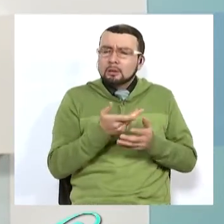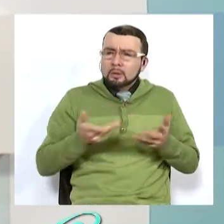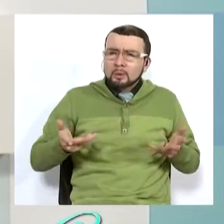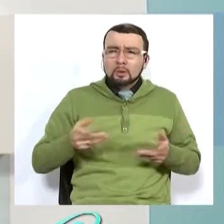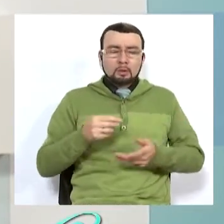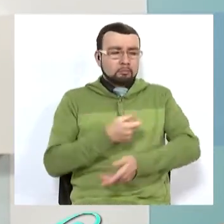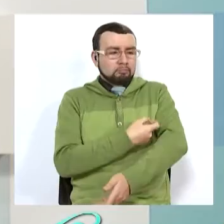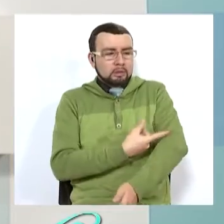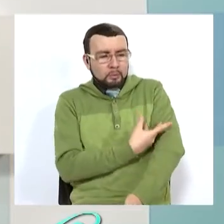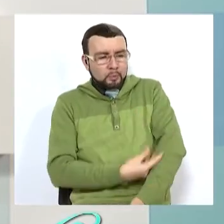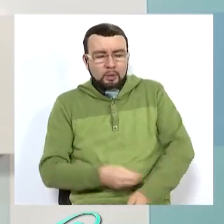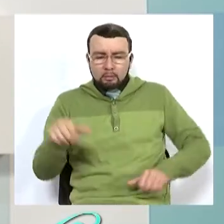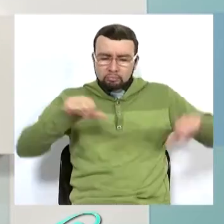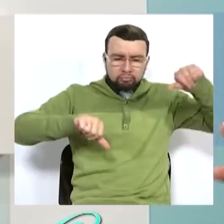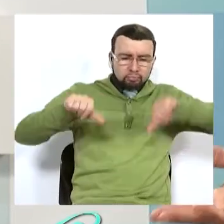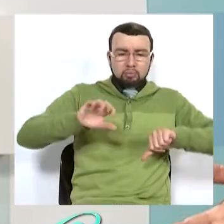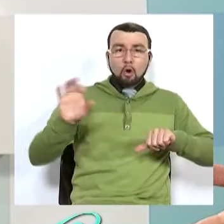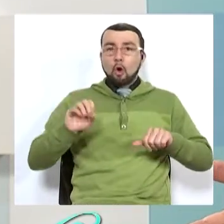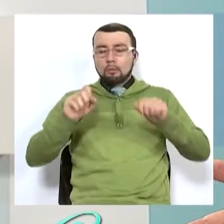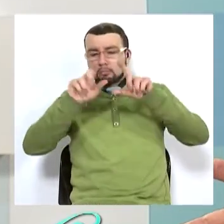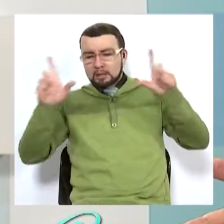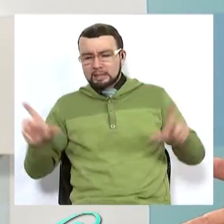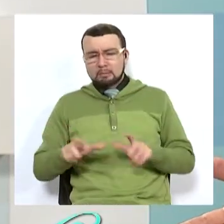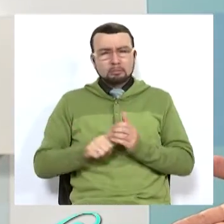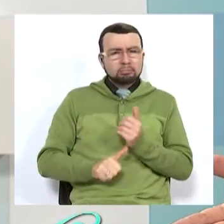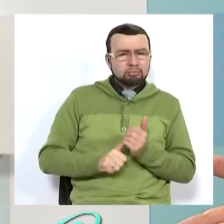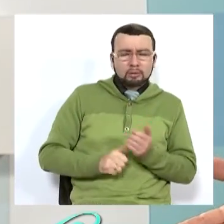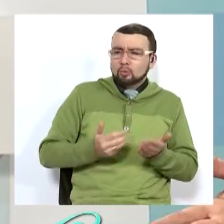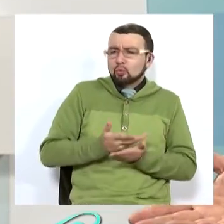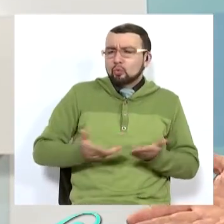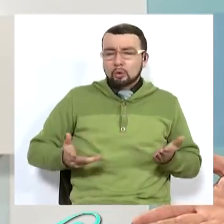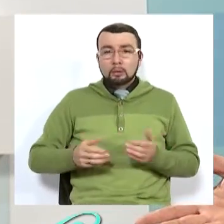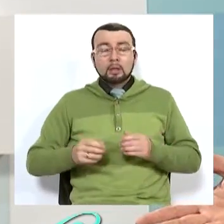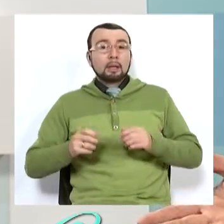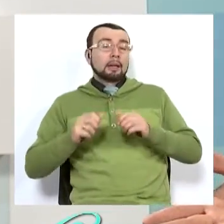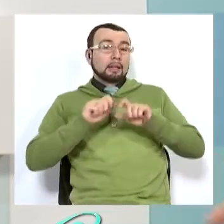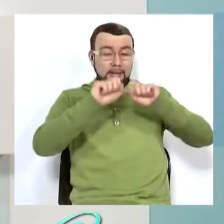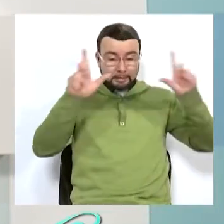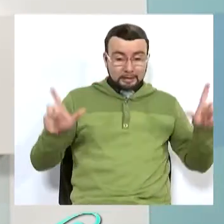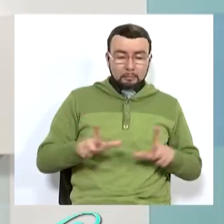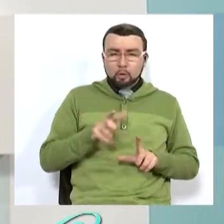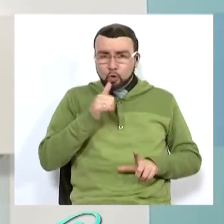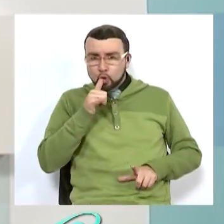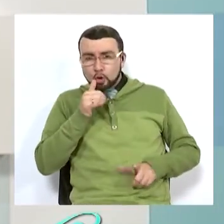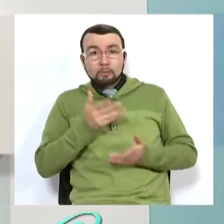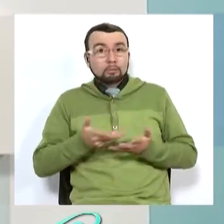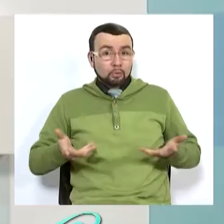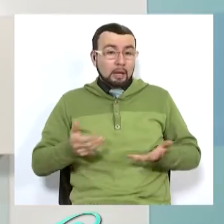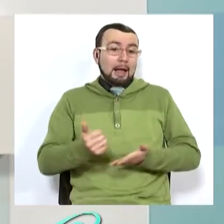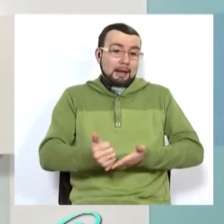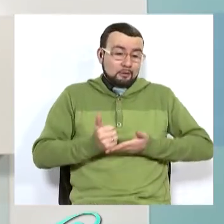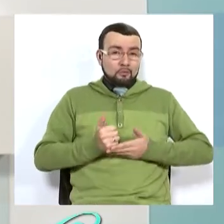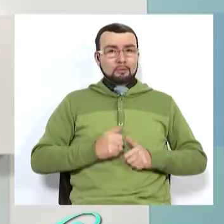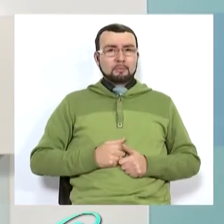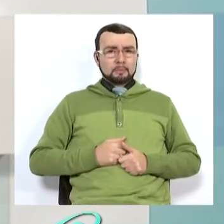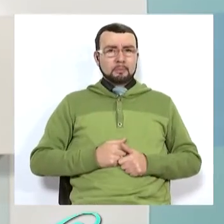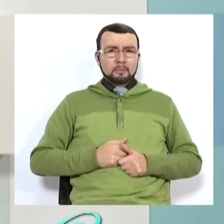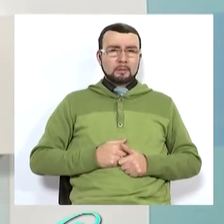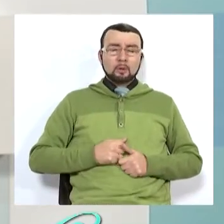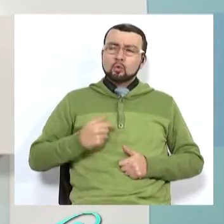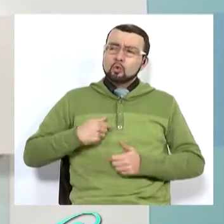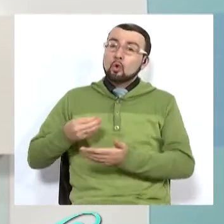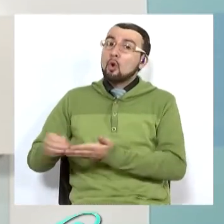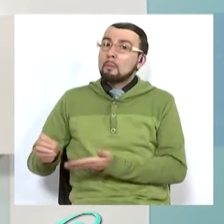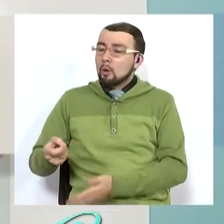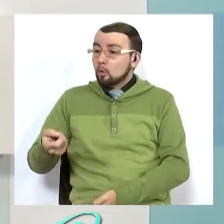un coprológico, un parcial de orina, ¿cómo puedo hacer un diagnóstico? Finalmente, ¿para qué me está sirviendo la pastica que